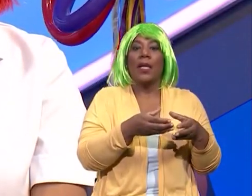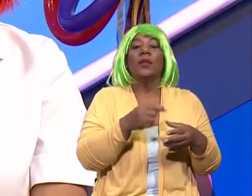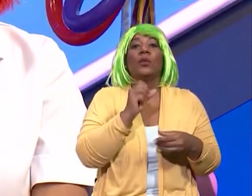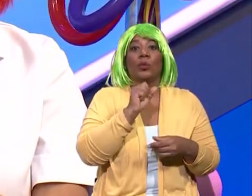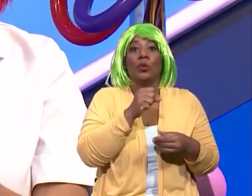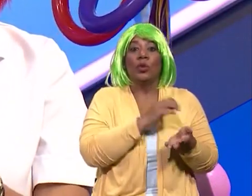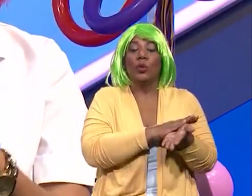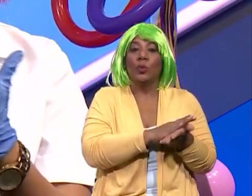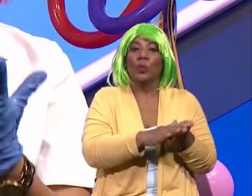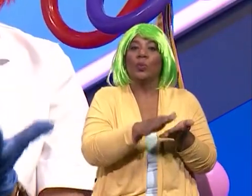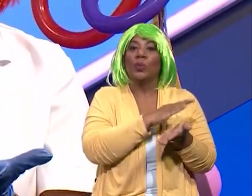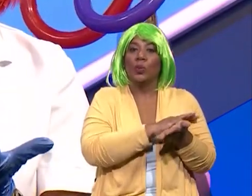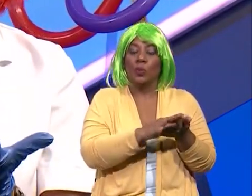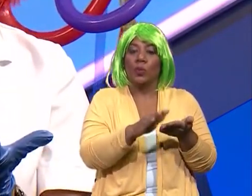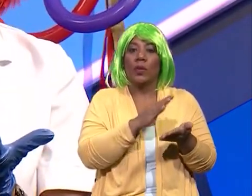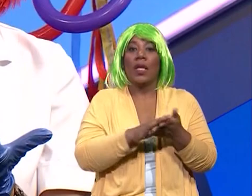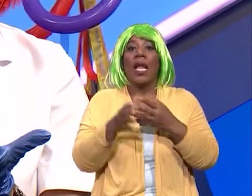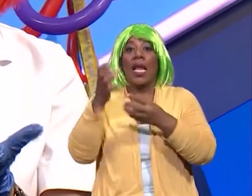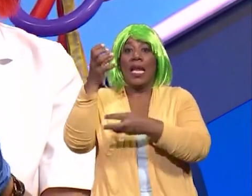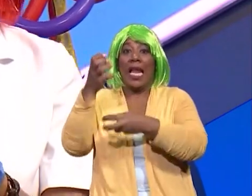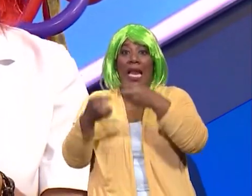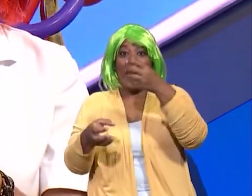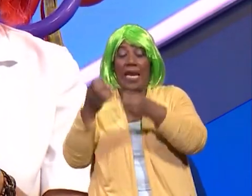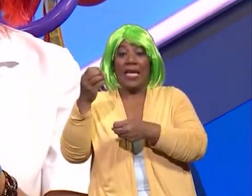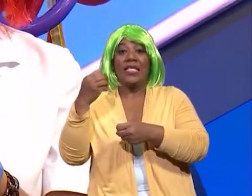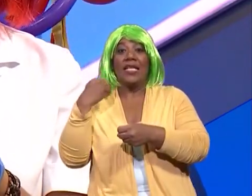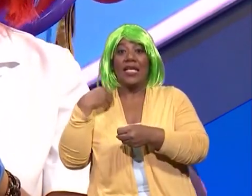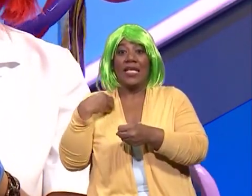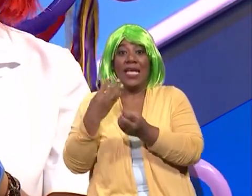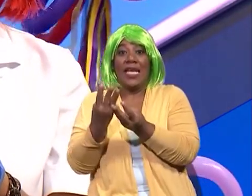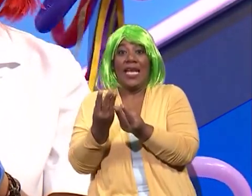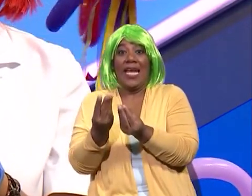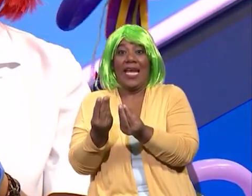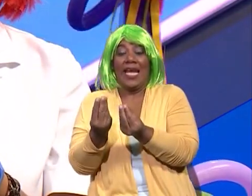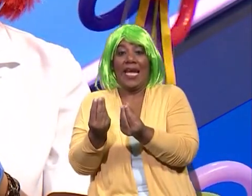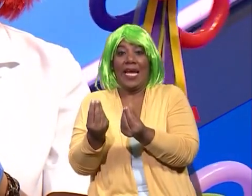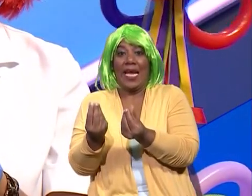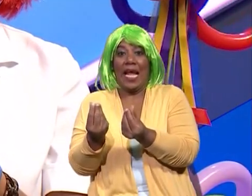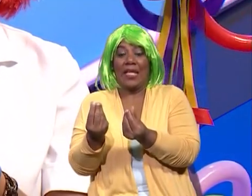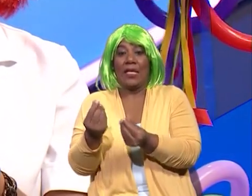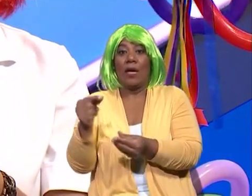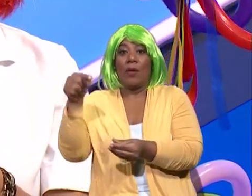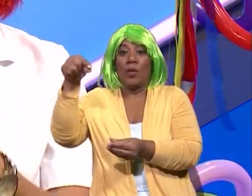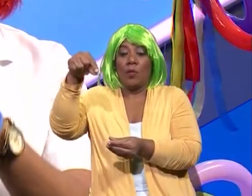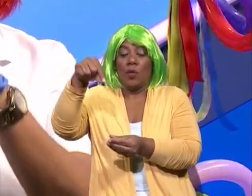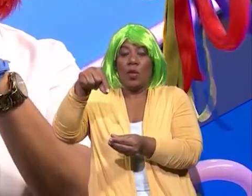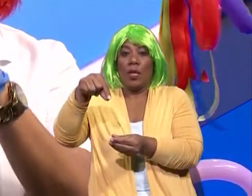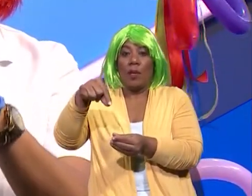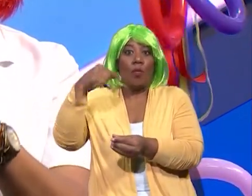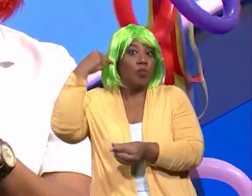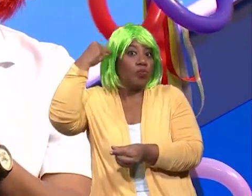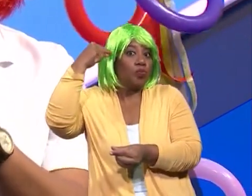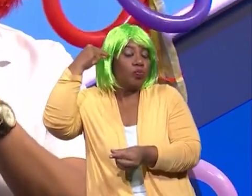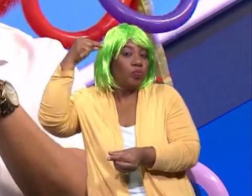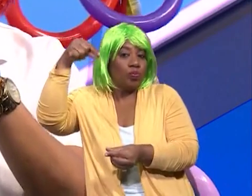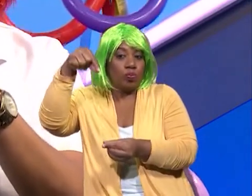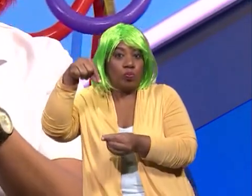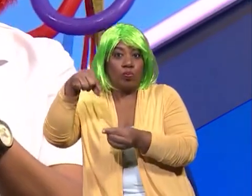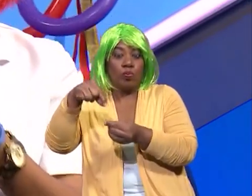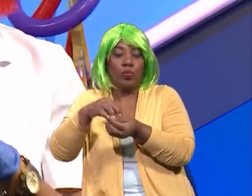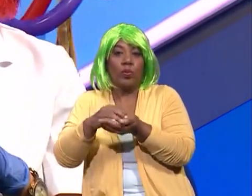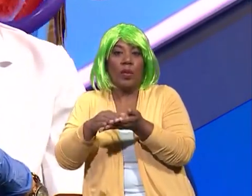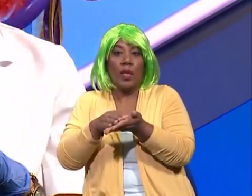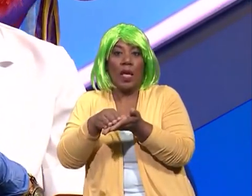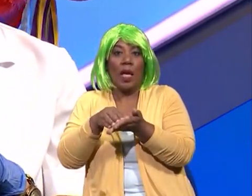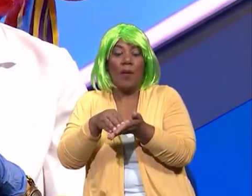leche tiene grasa, ¿sí? Y cuando nosotros colocamos el hisopo con el jabón, lo que va a hacer el jabón es atrapar esa grasa que